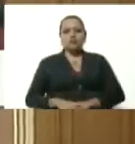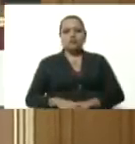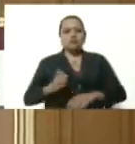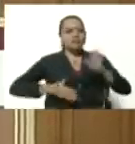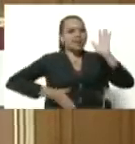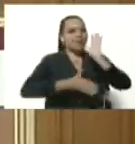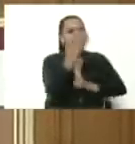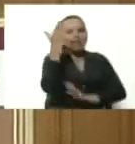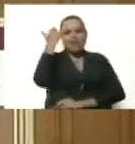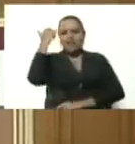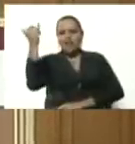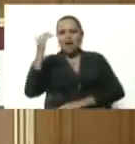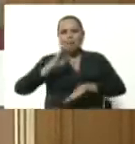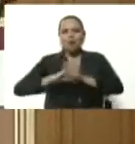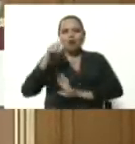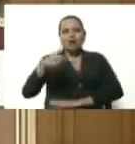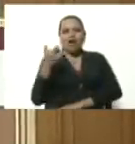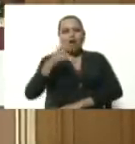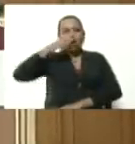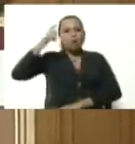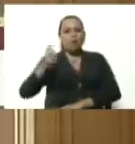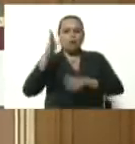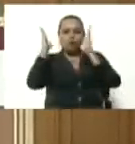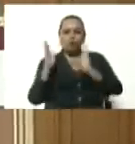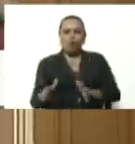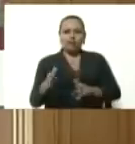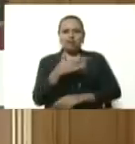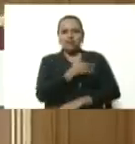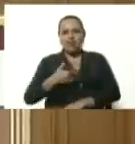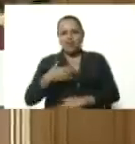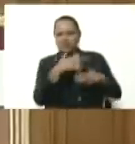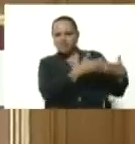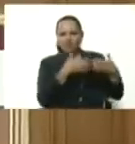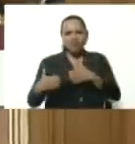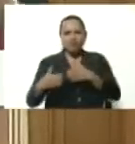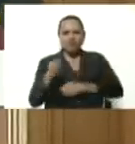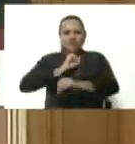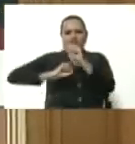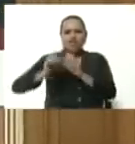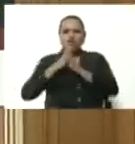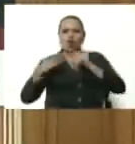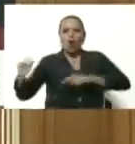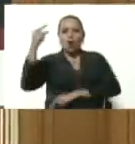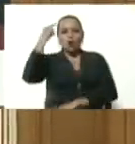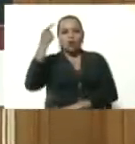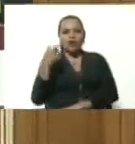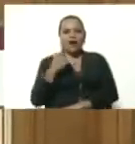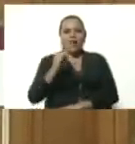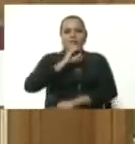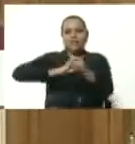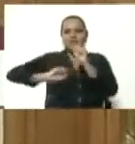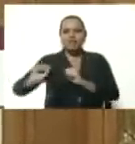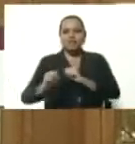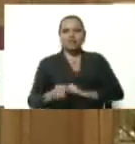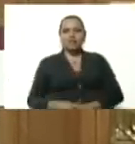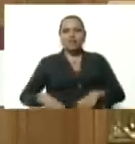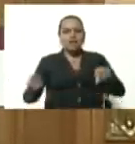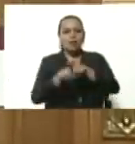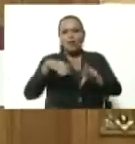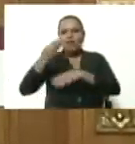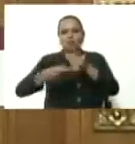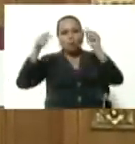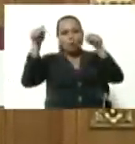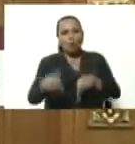de eso, porque aquí está un pueblo digno, dispuesto a combatir todos los días que haya que combatir, como lo hacemos